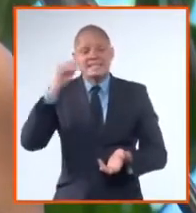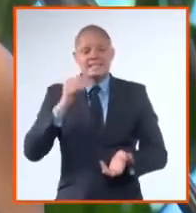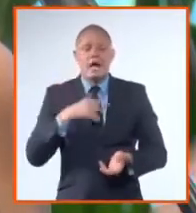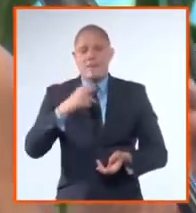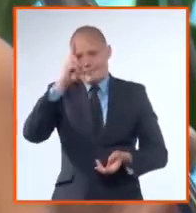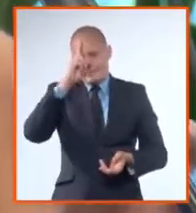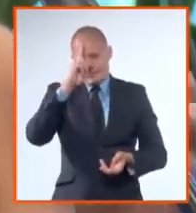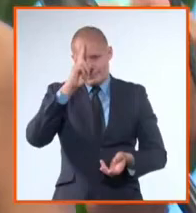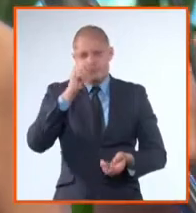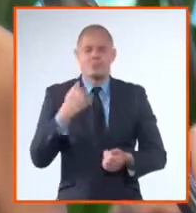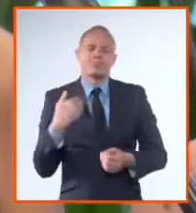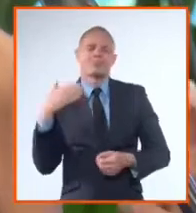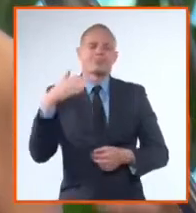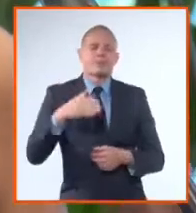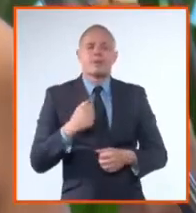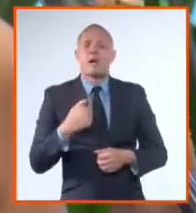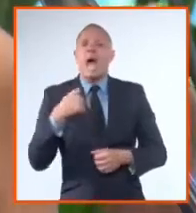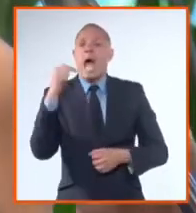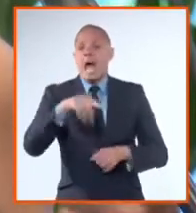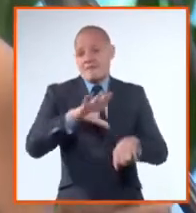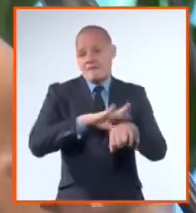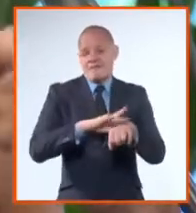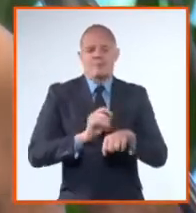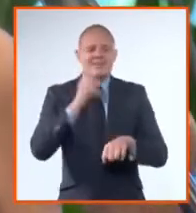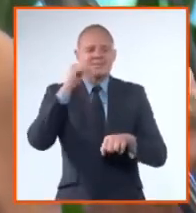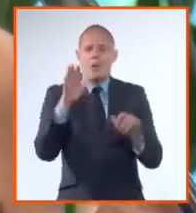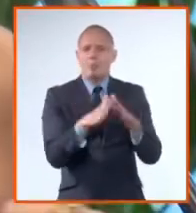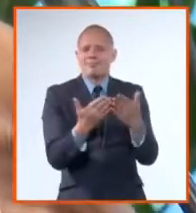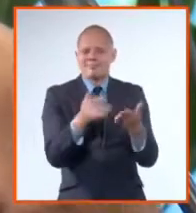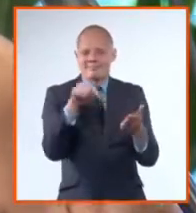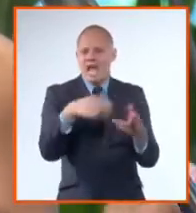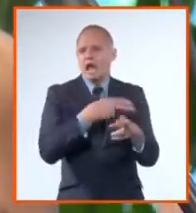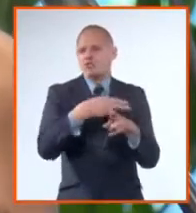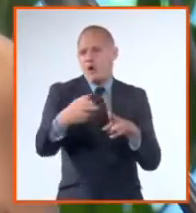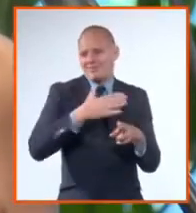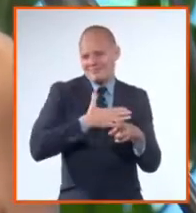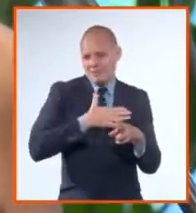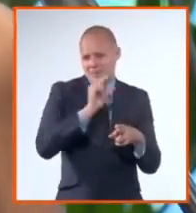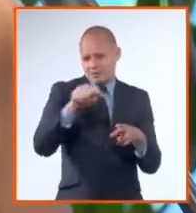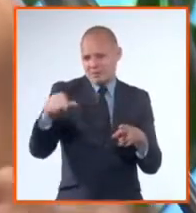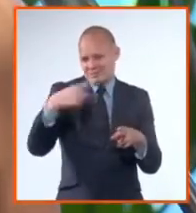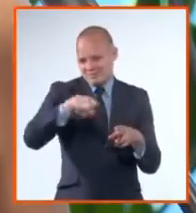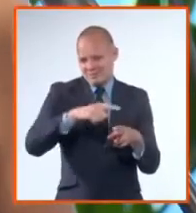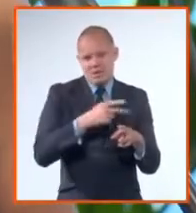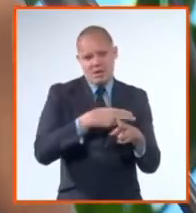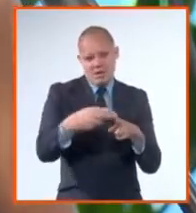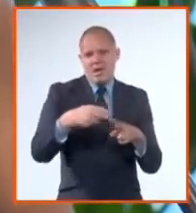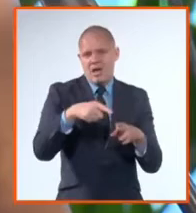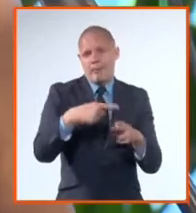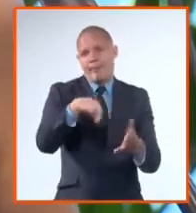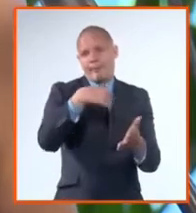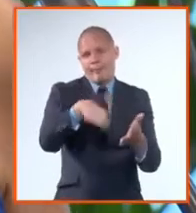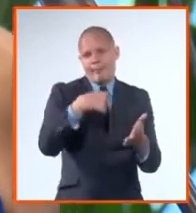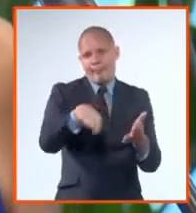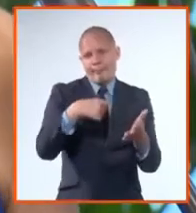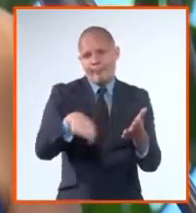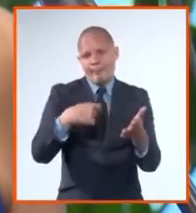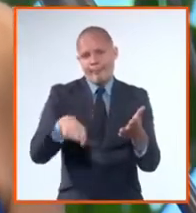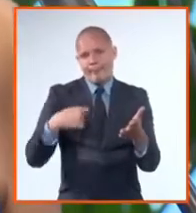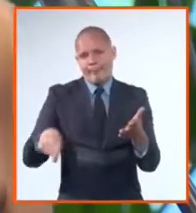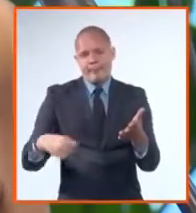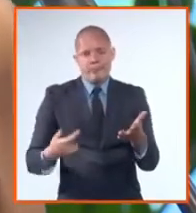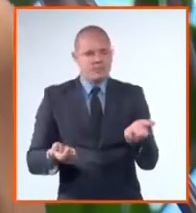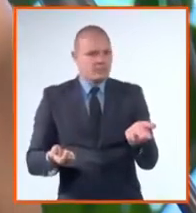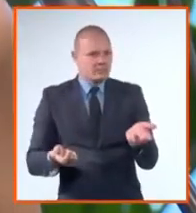el laboratorio clínico informatizado, y eso de alguna manera enlentece y entorpece la interpretación de los datos. Eso, tenemos 20